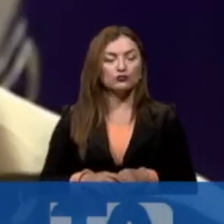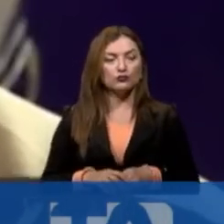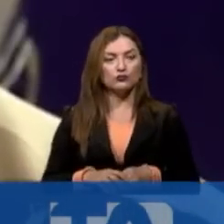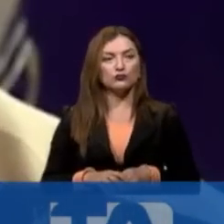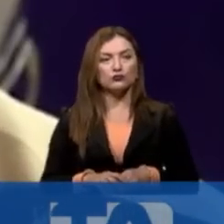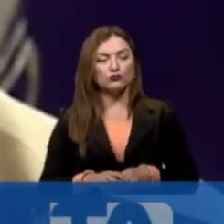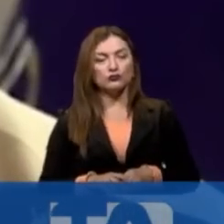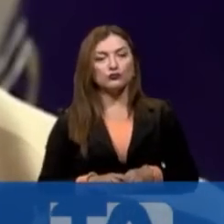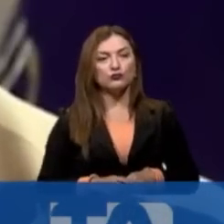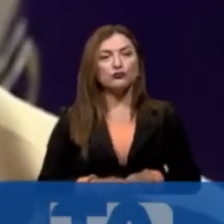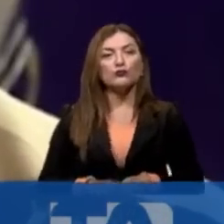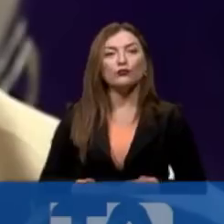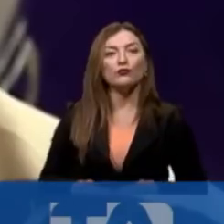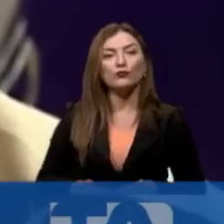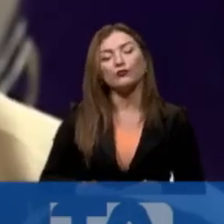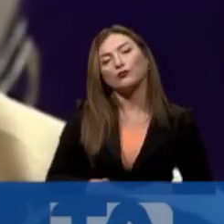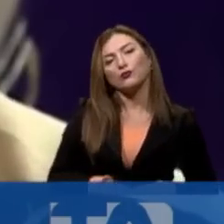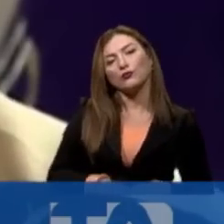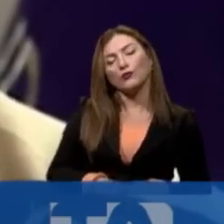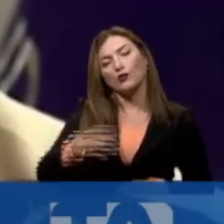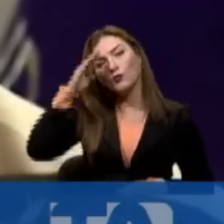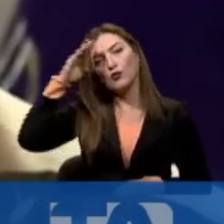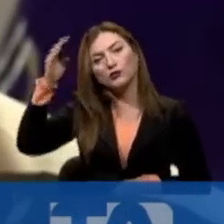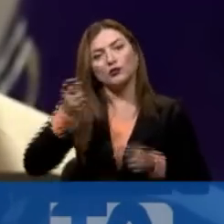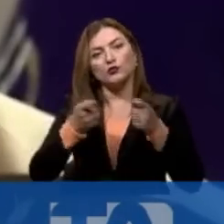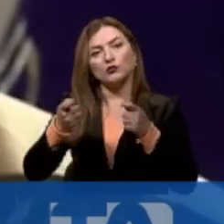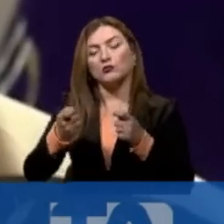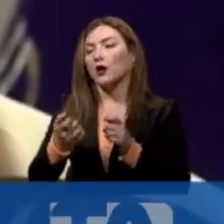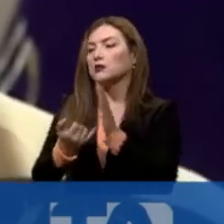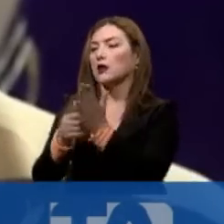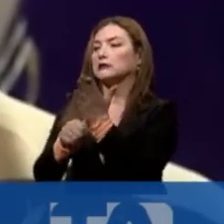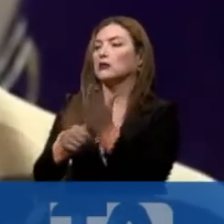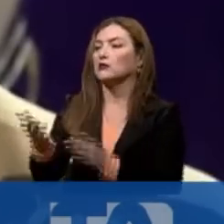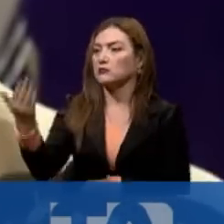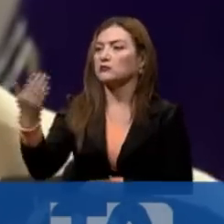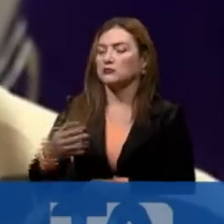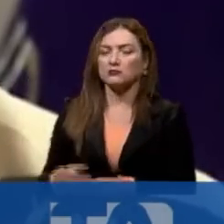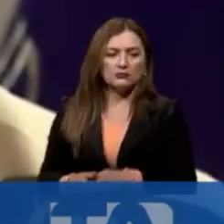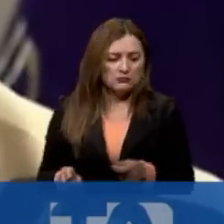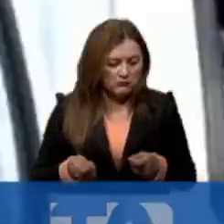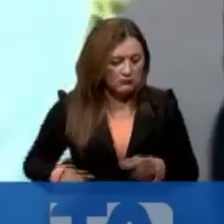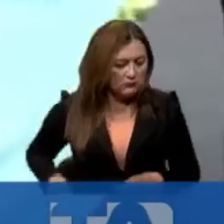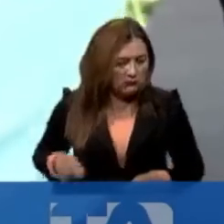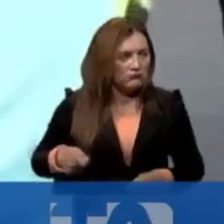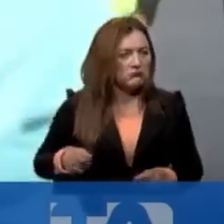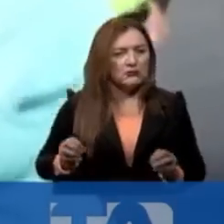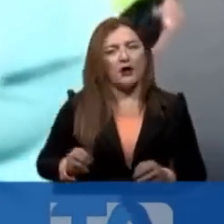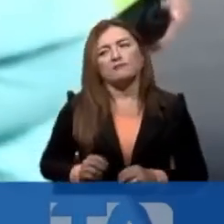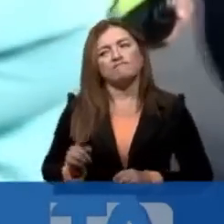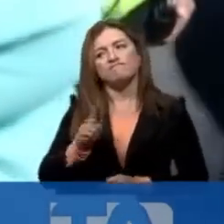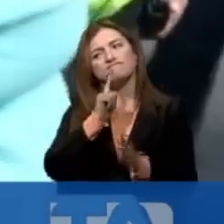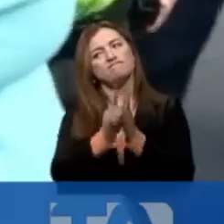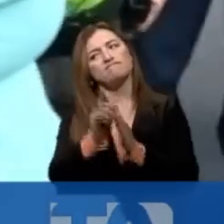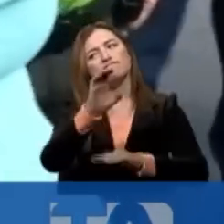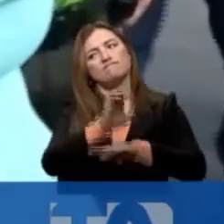operativo policial no pudo mostrar su identidad y fue reportado en forma inmediata al Ecuador. Él está capturado. El segundo al